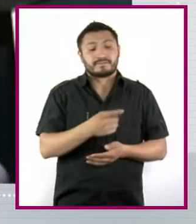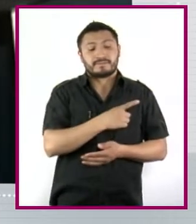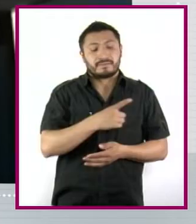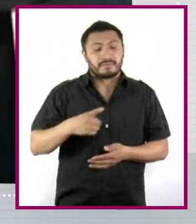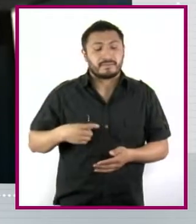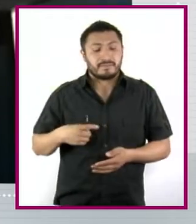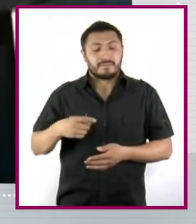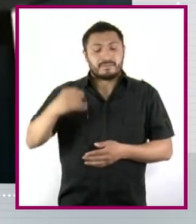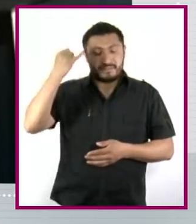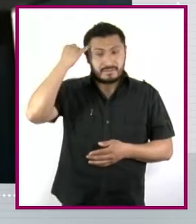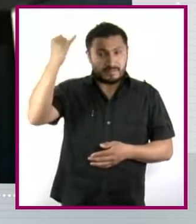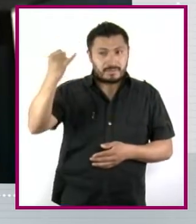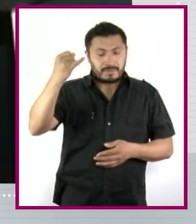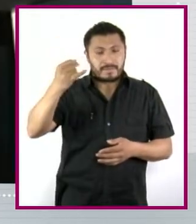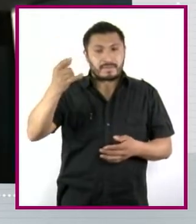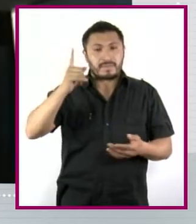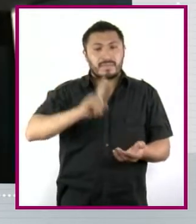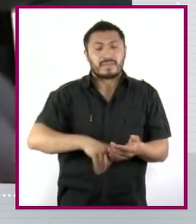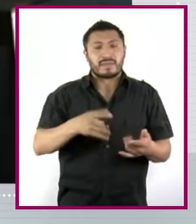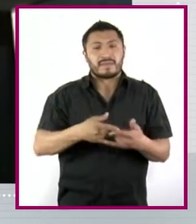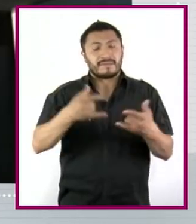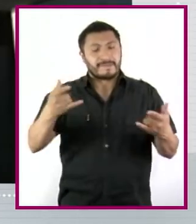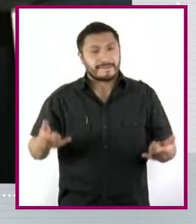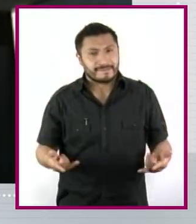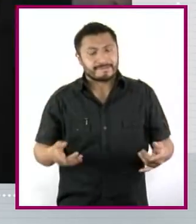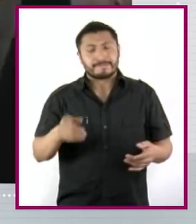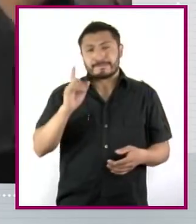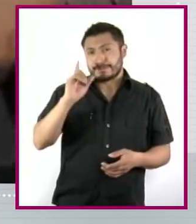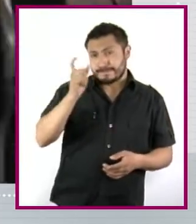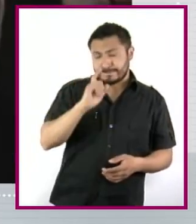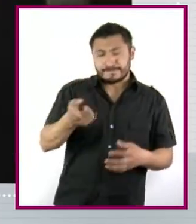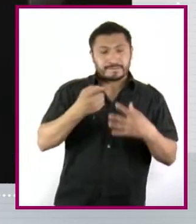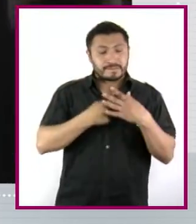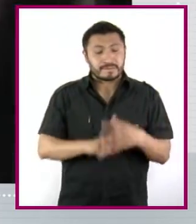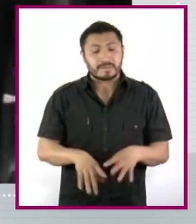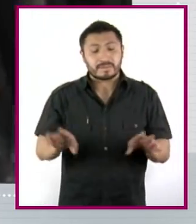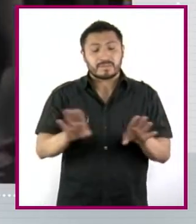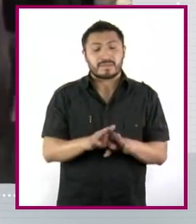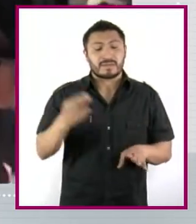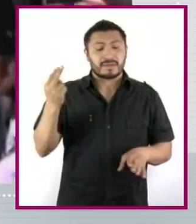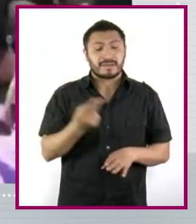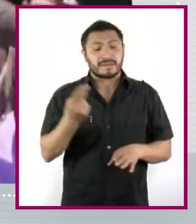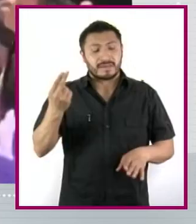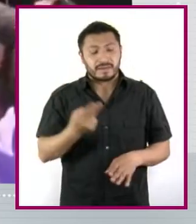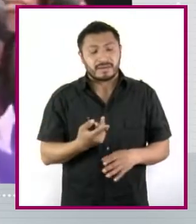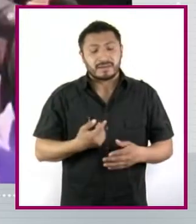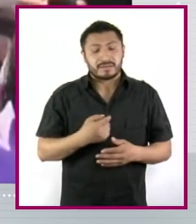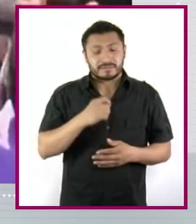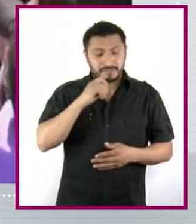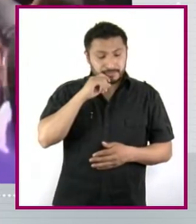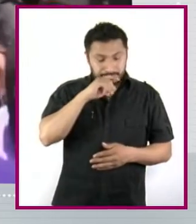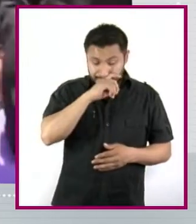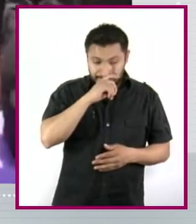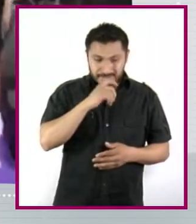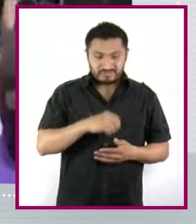una perspectiva histórica. En qué momento surgen como una necesidad, como algo